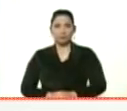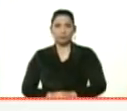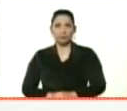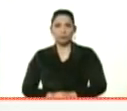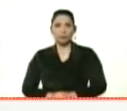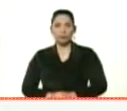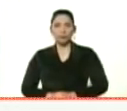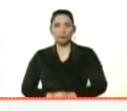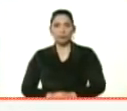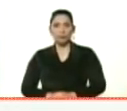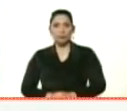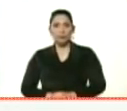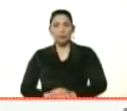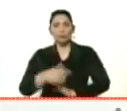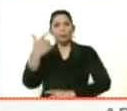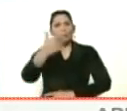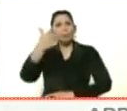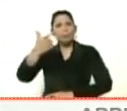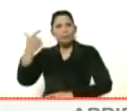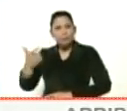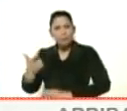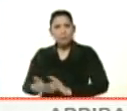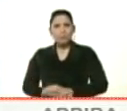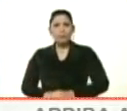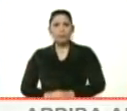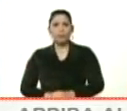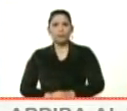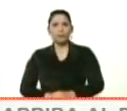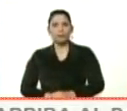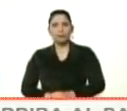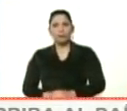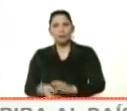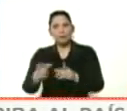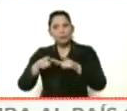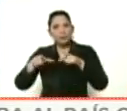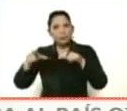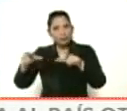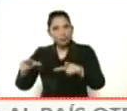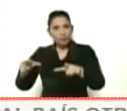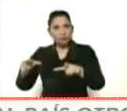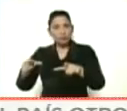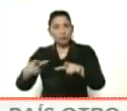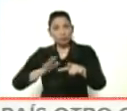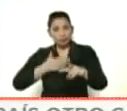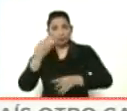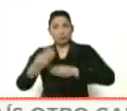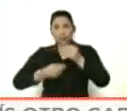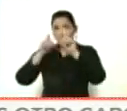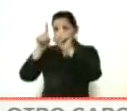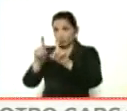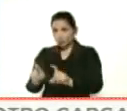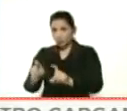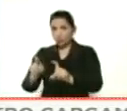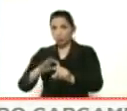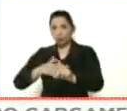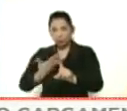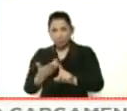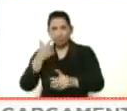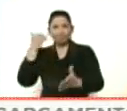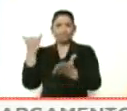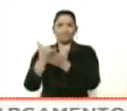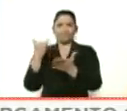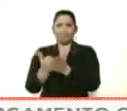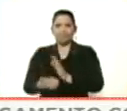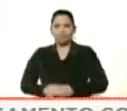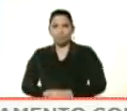era buscarlos a su sitio para poder hacer las pruebas y poder determinar